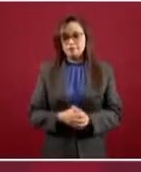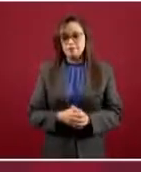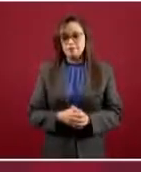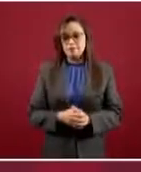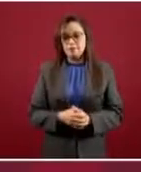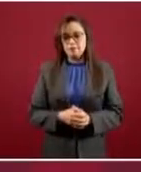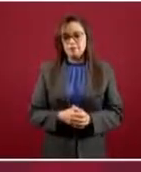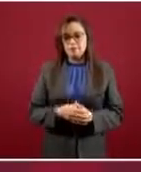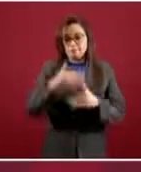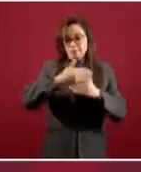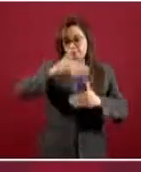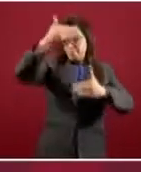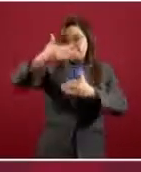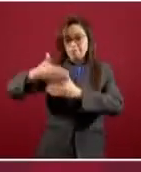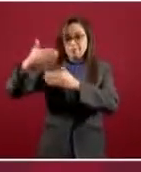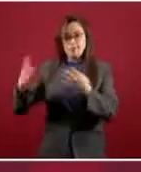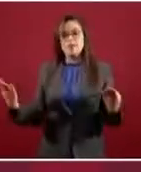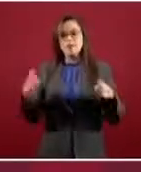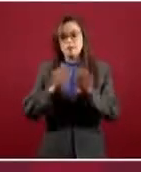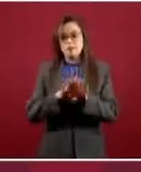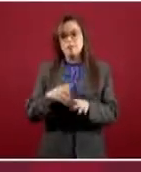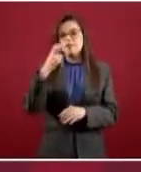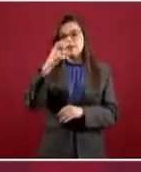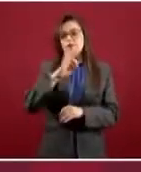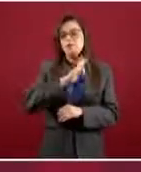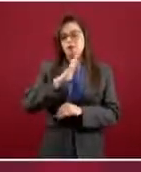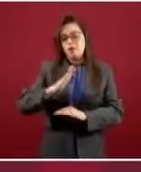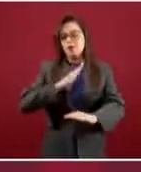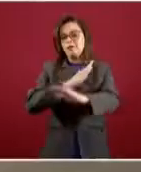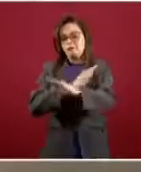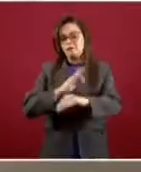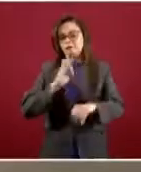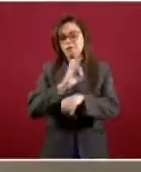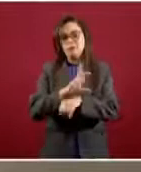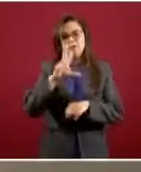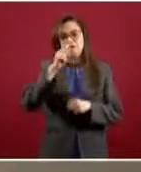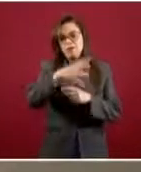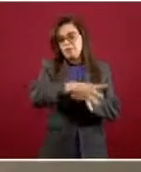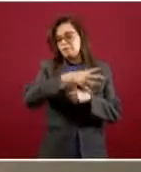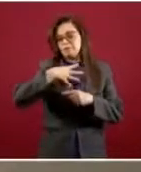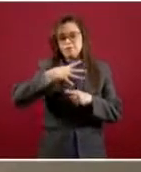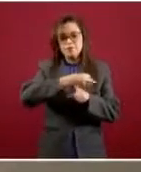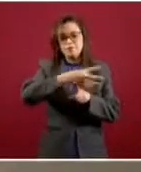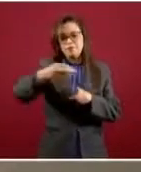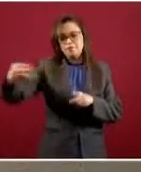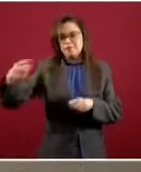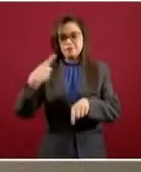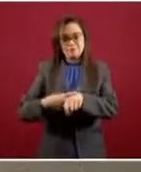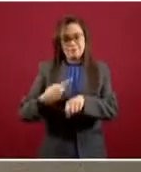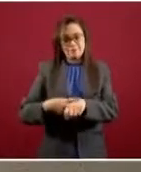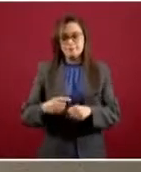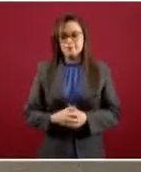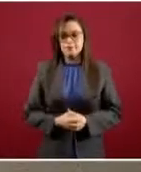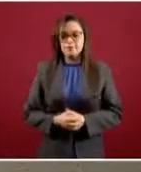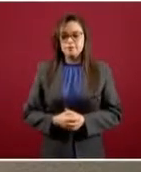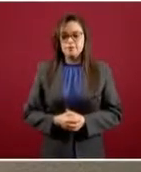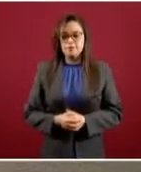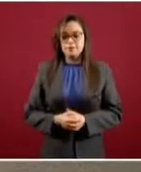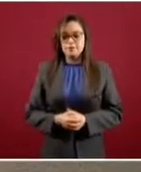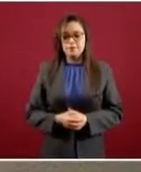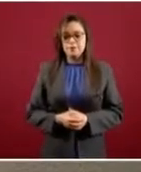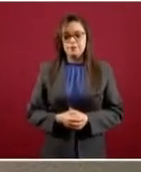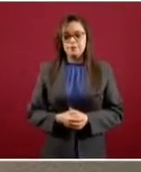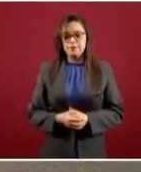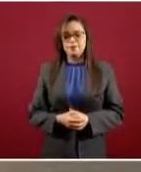se intentaba que con eso se protegerían de la enfermedad. Y la historia muestra claramente que eso no ocurría, porque